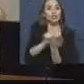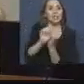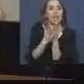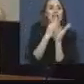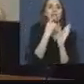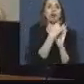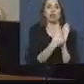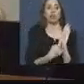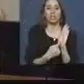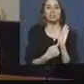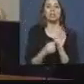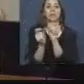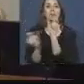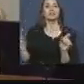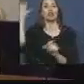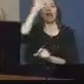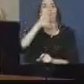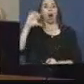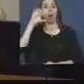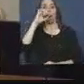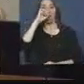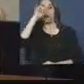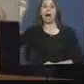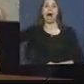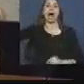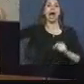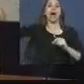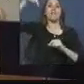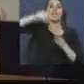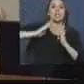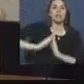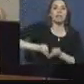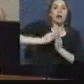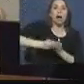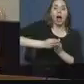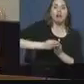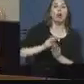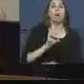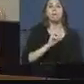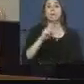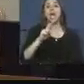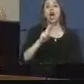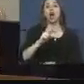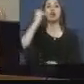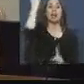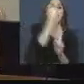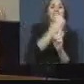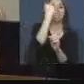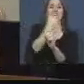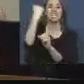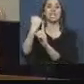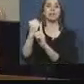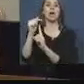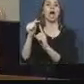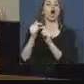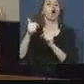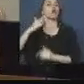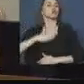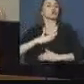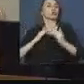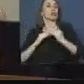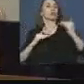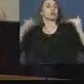Me refiero a los europeos especialmente, tras haber cometido los peores crímenes que hoy se erigen como autoridades en cuanto a moral